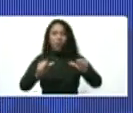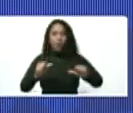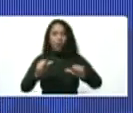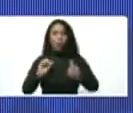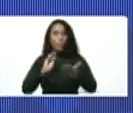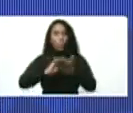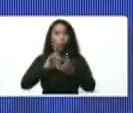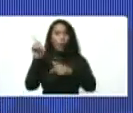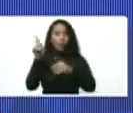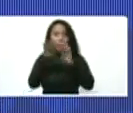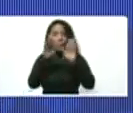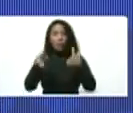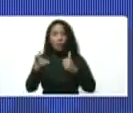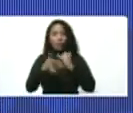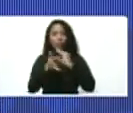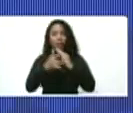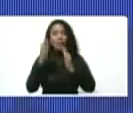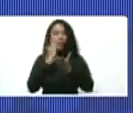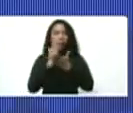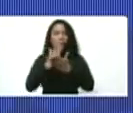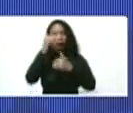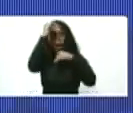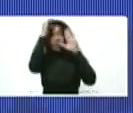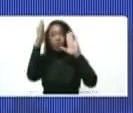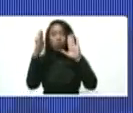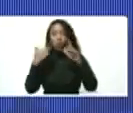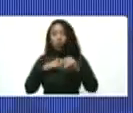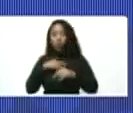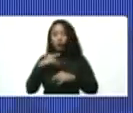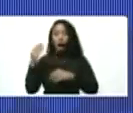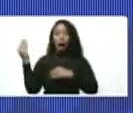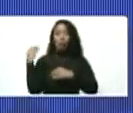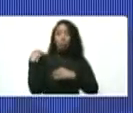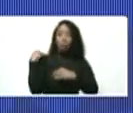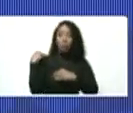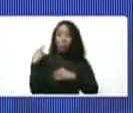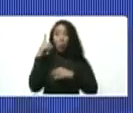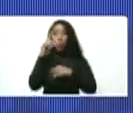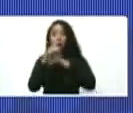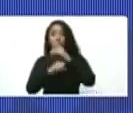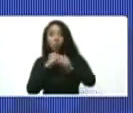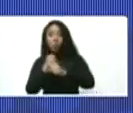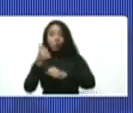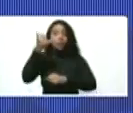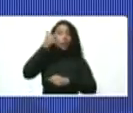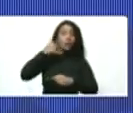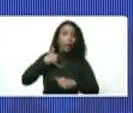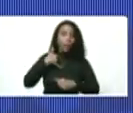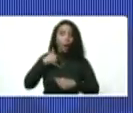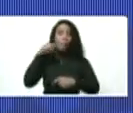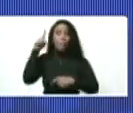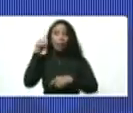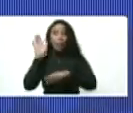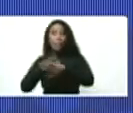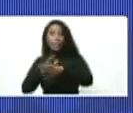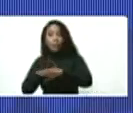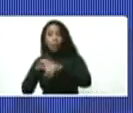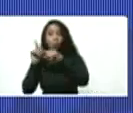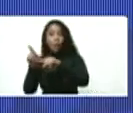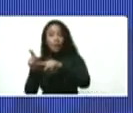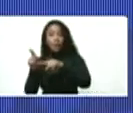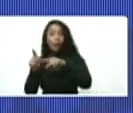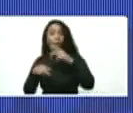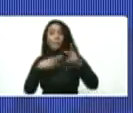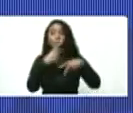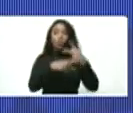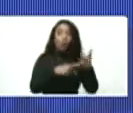mesas técnicas donde siempre estamos escuchando. A veces nos llama una cámara o una asociación y nos dice, está sucediendo algo con este